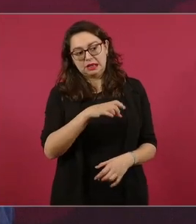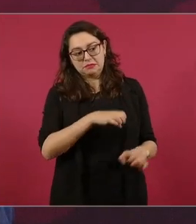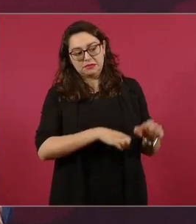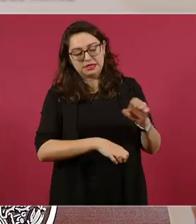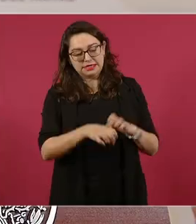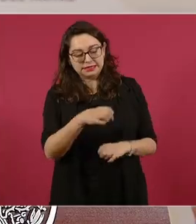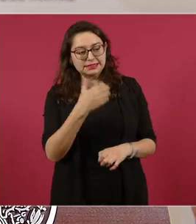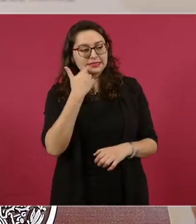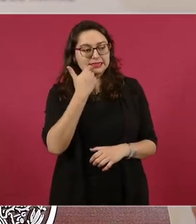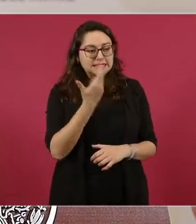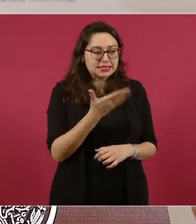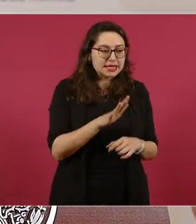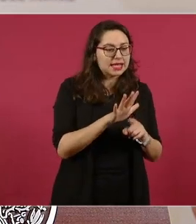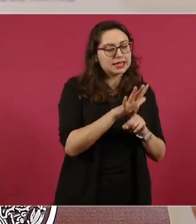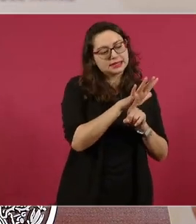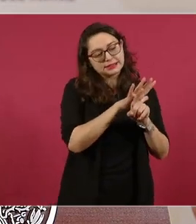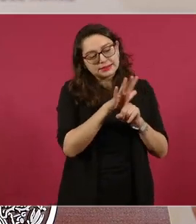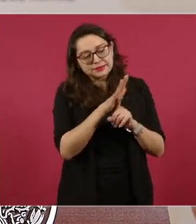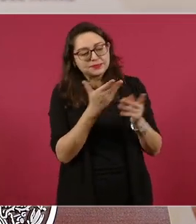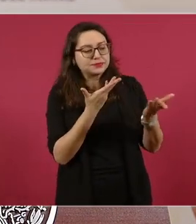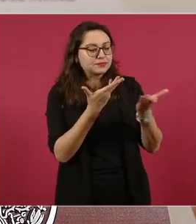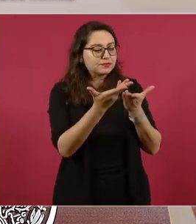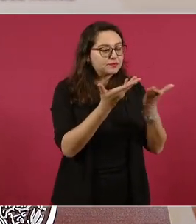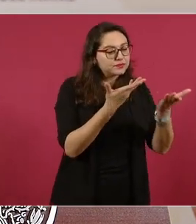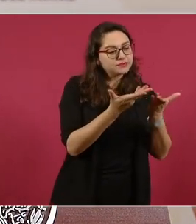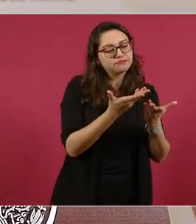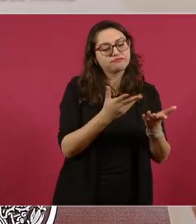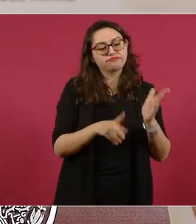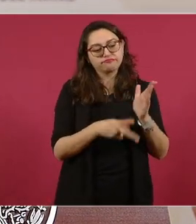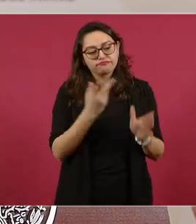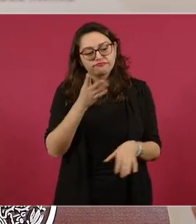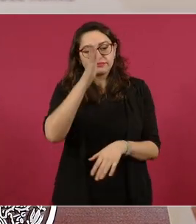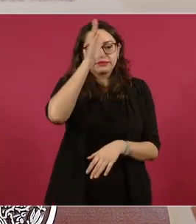después de que asesinan